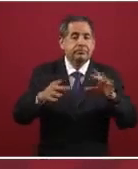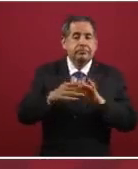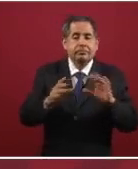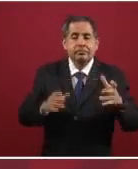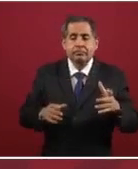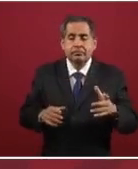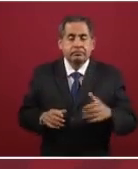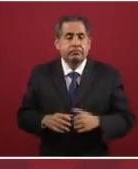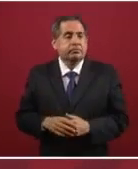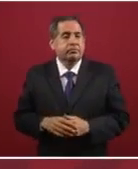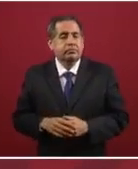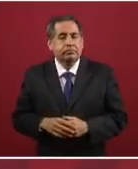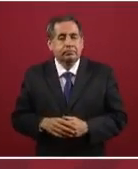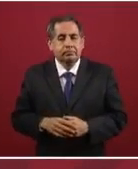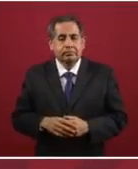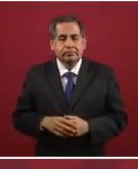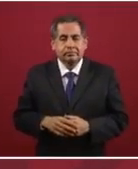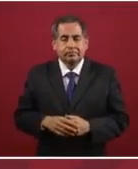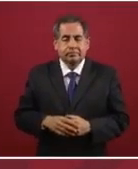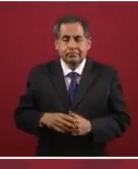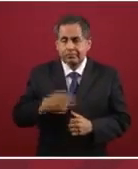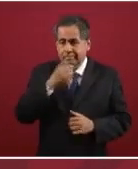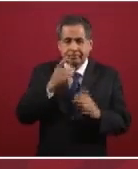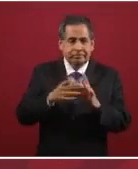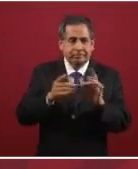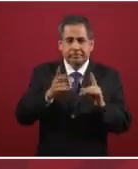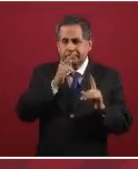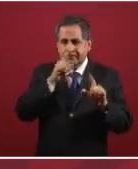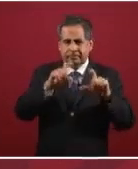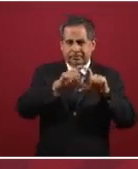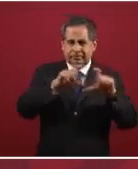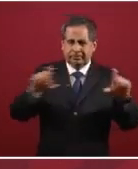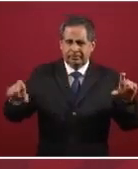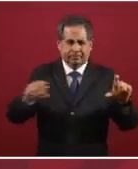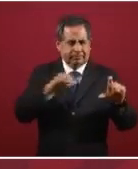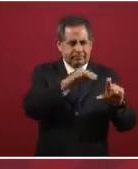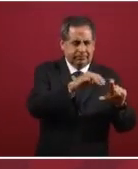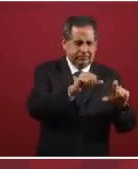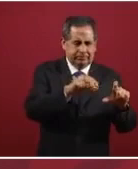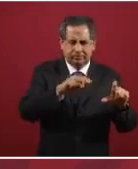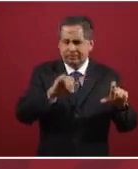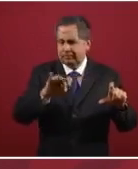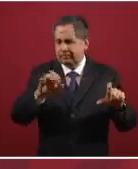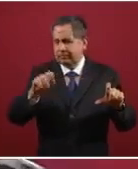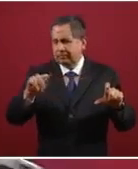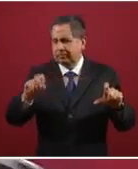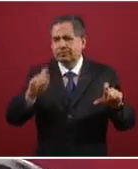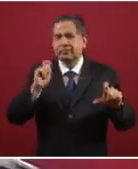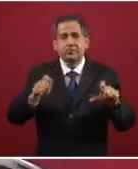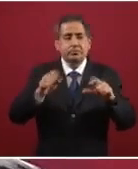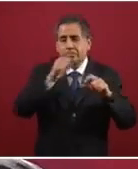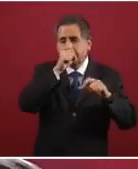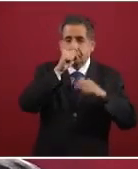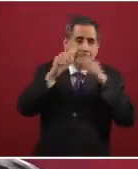es manifiesto, ¿por qué dices que es un manifiesto y lo mencionas en tu texto? Porque quieres, es un instrumento de